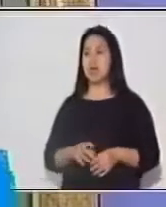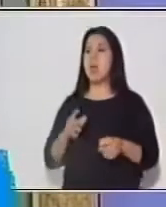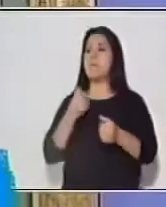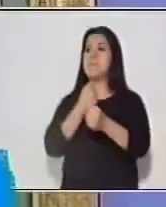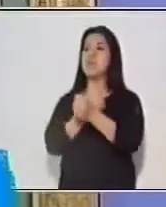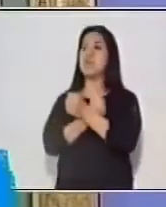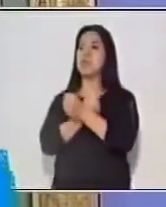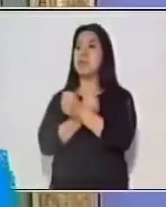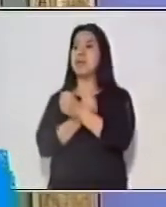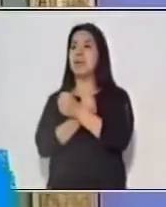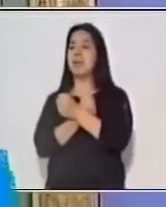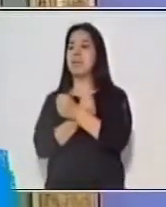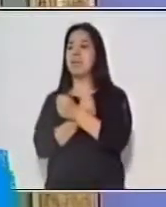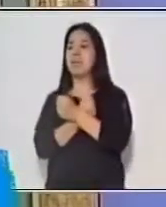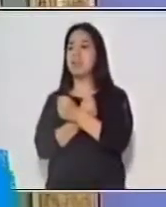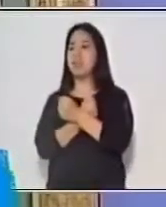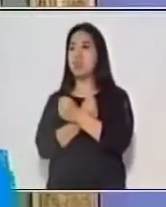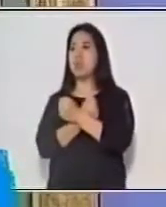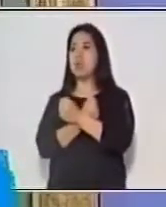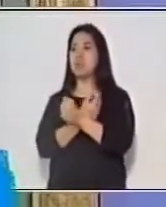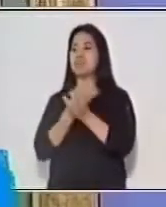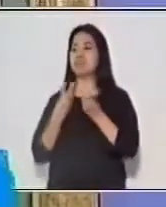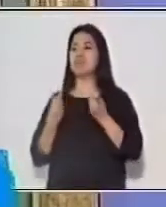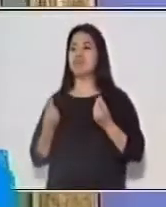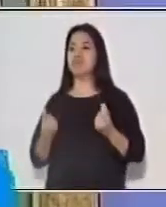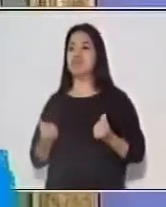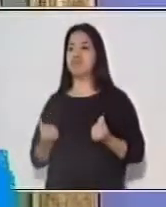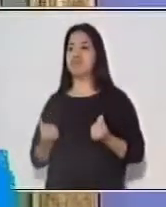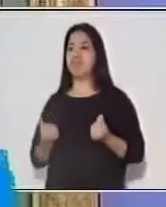Multiplicando esto nos va a dar